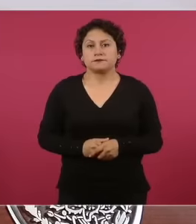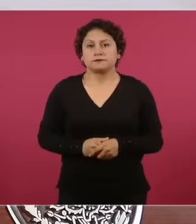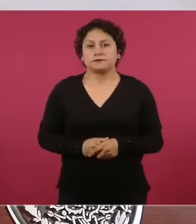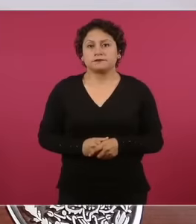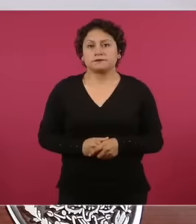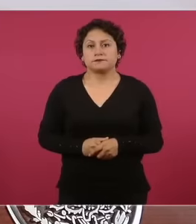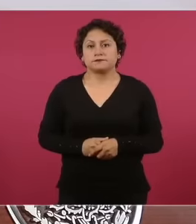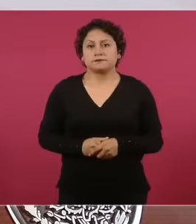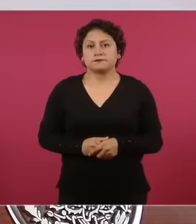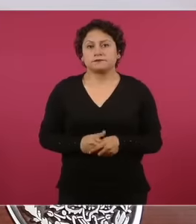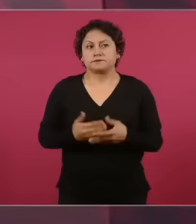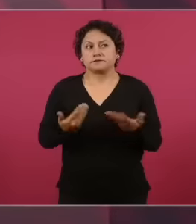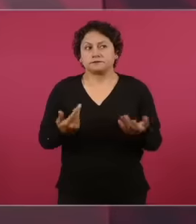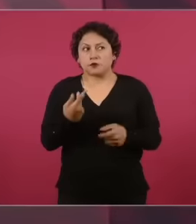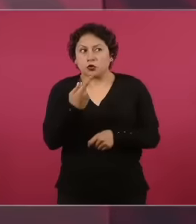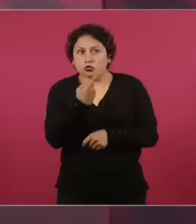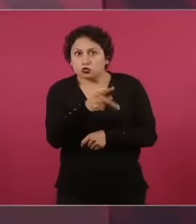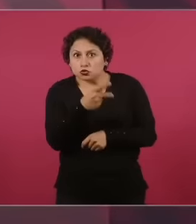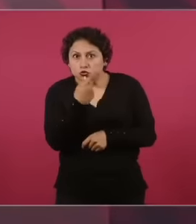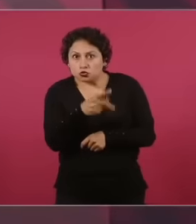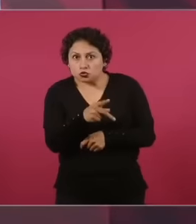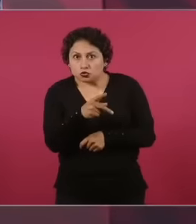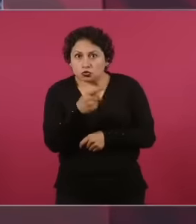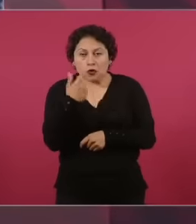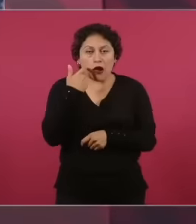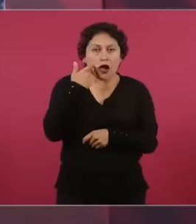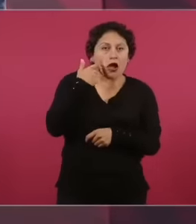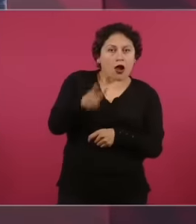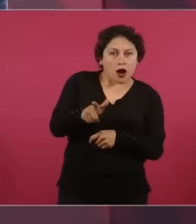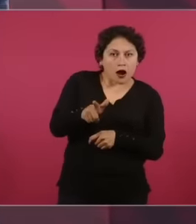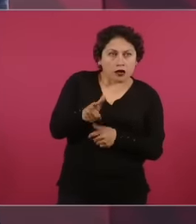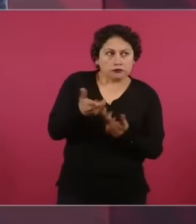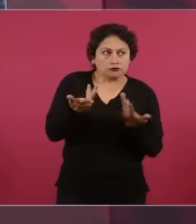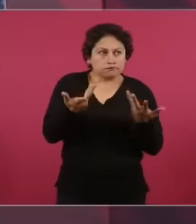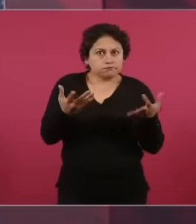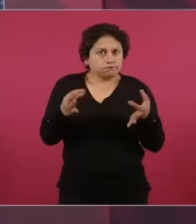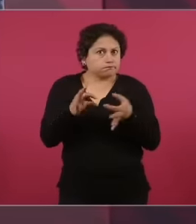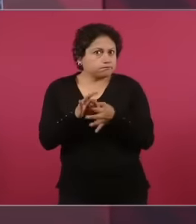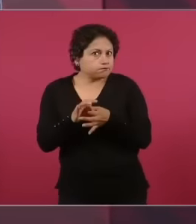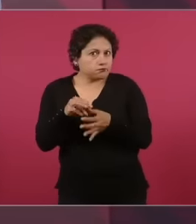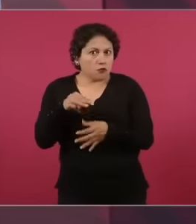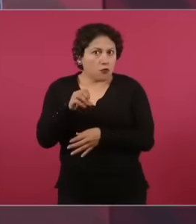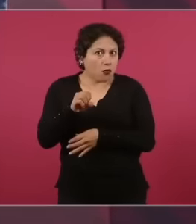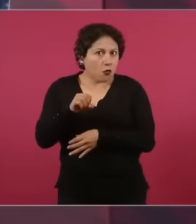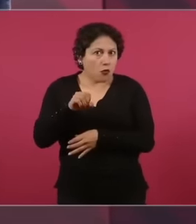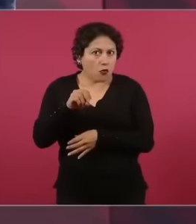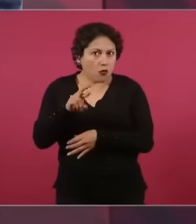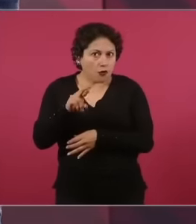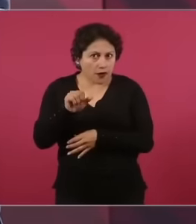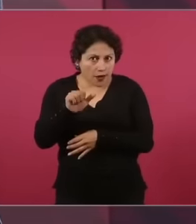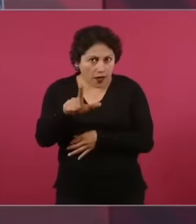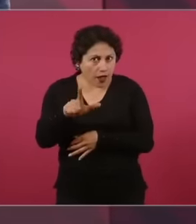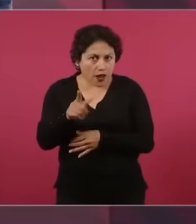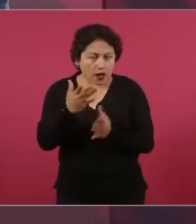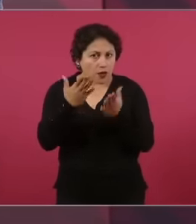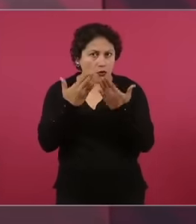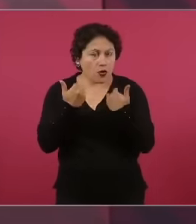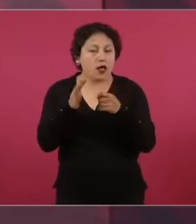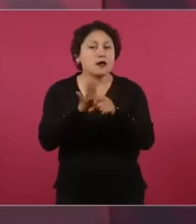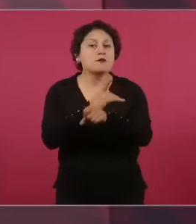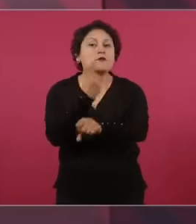No tienen fundamento moral porque es de dominio